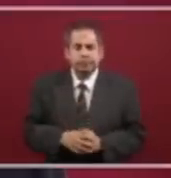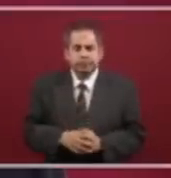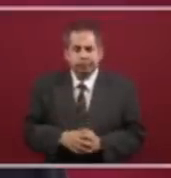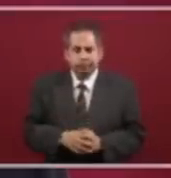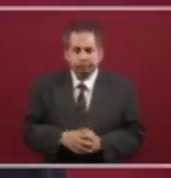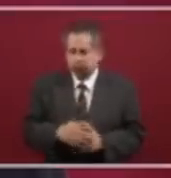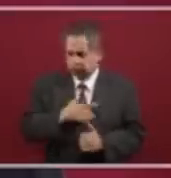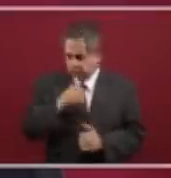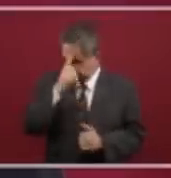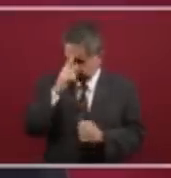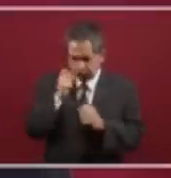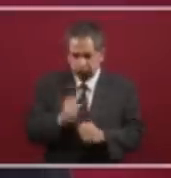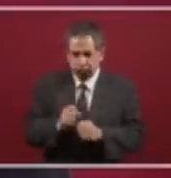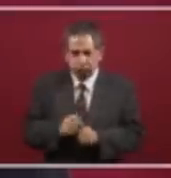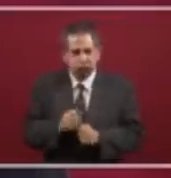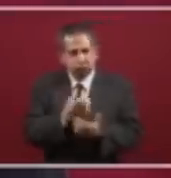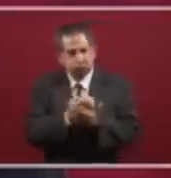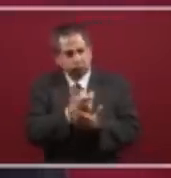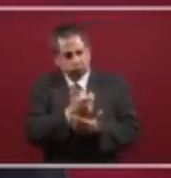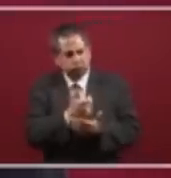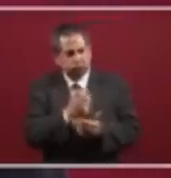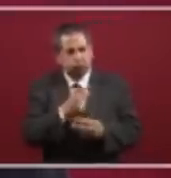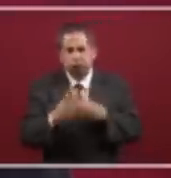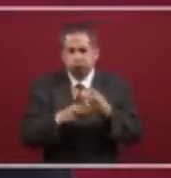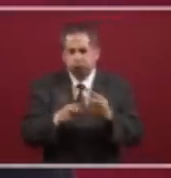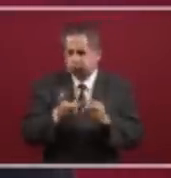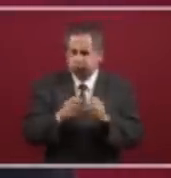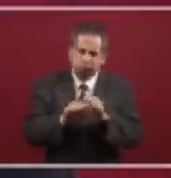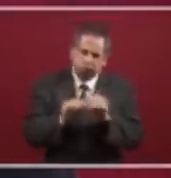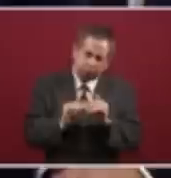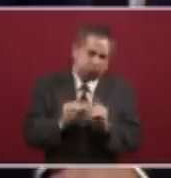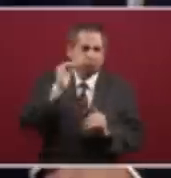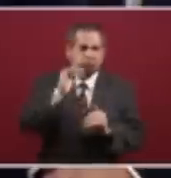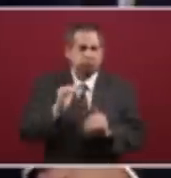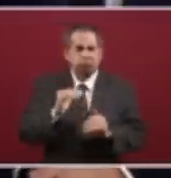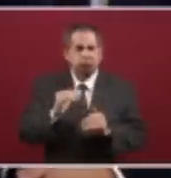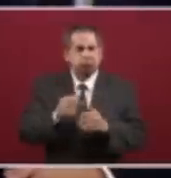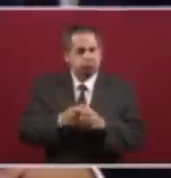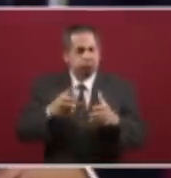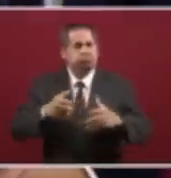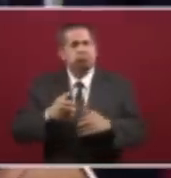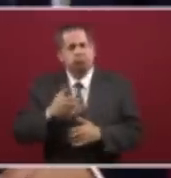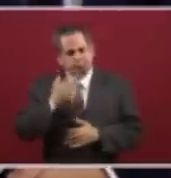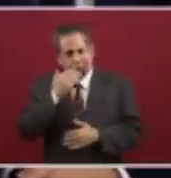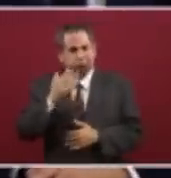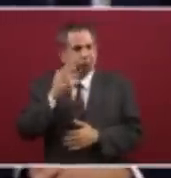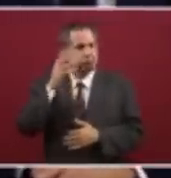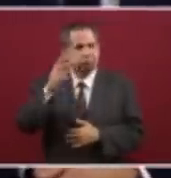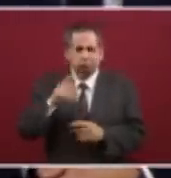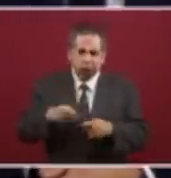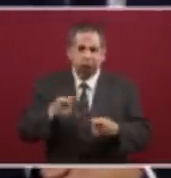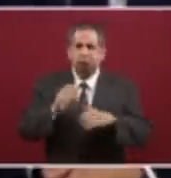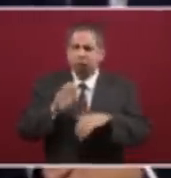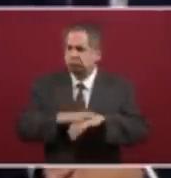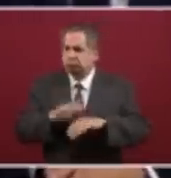seguro de que la economía va a crecer y van a seguir habiendo empleos